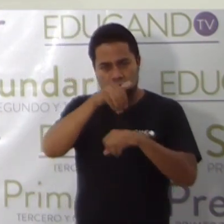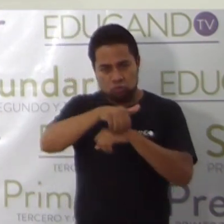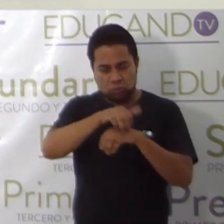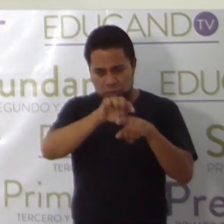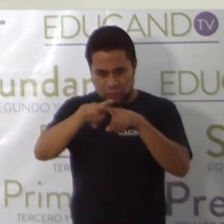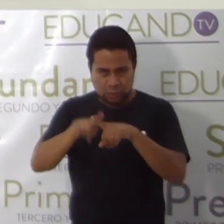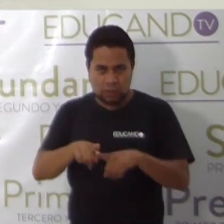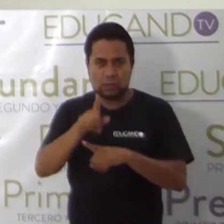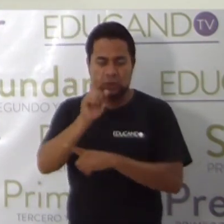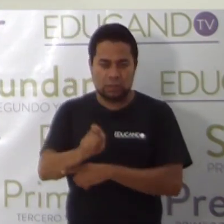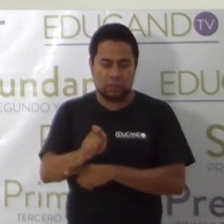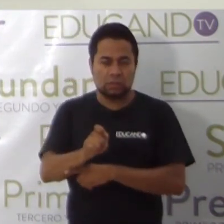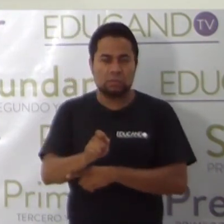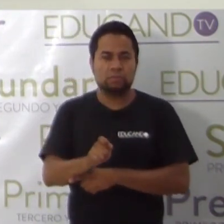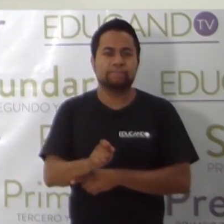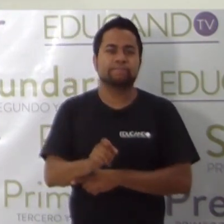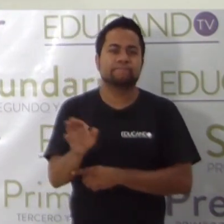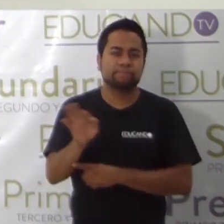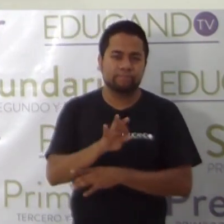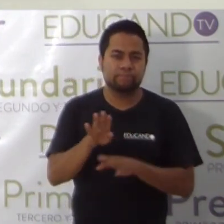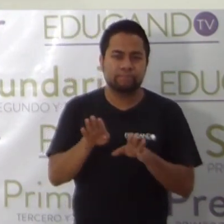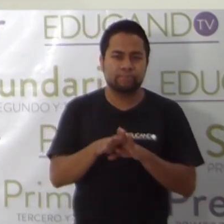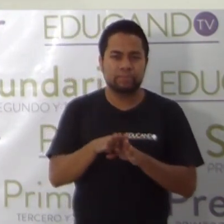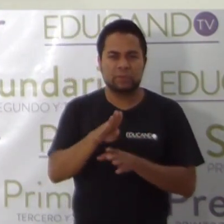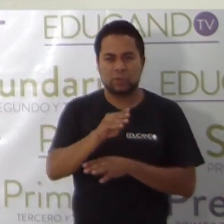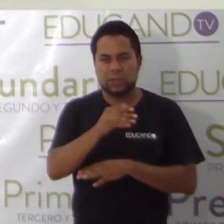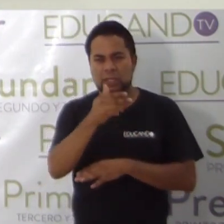obviamente puede darnos, por ejemplo,